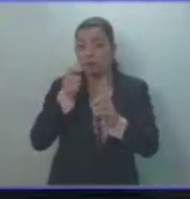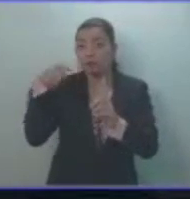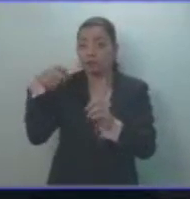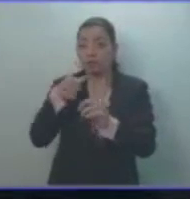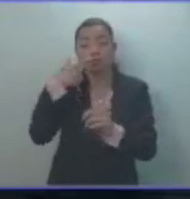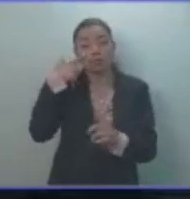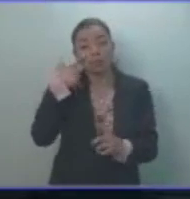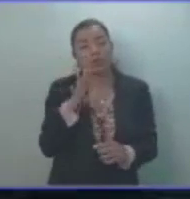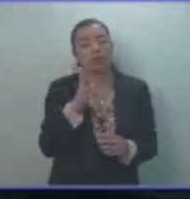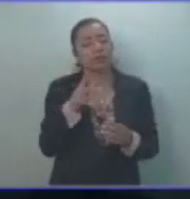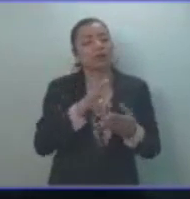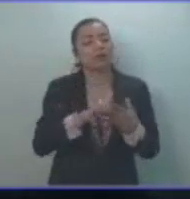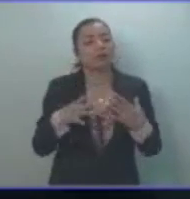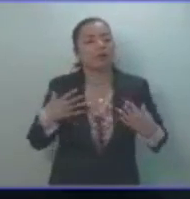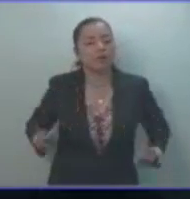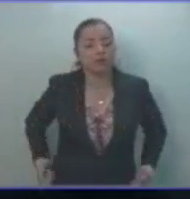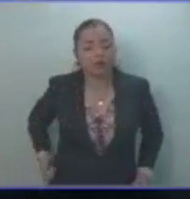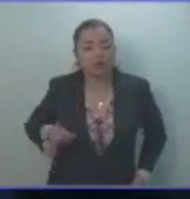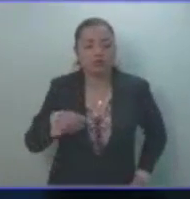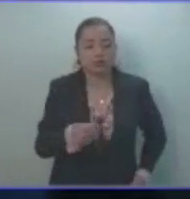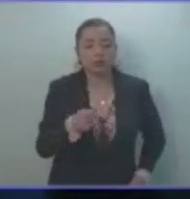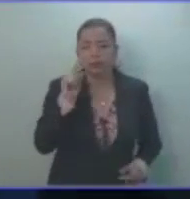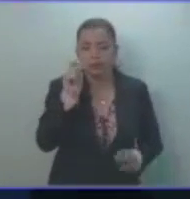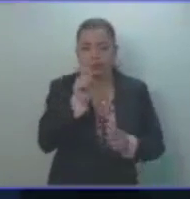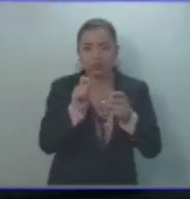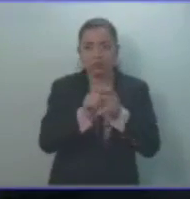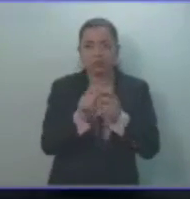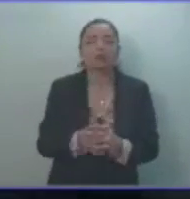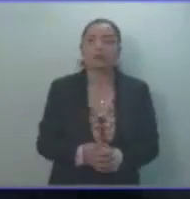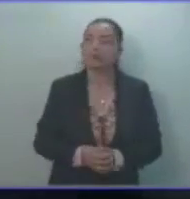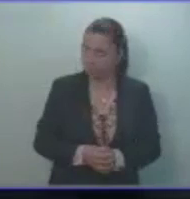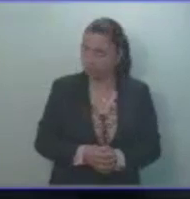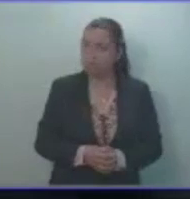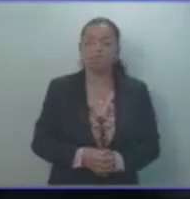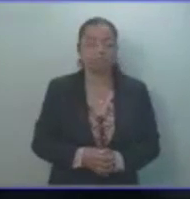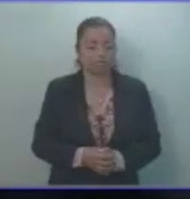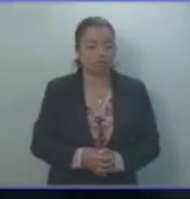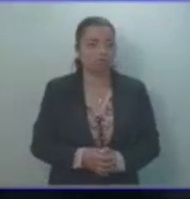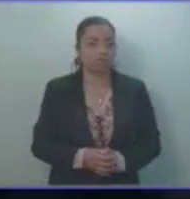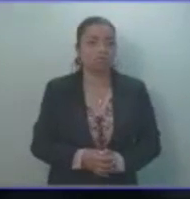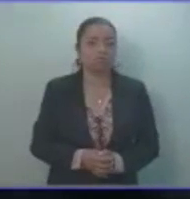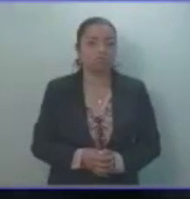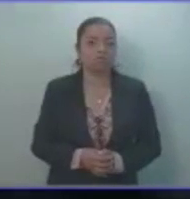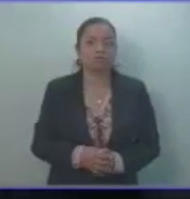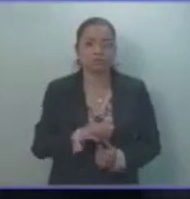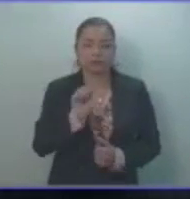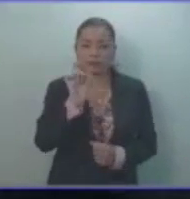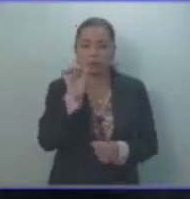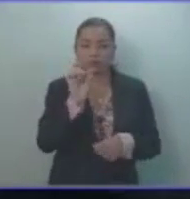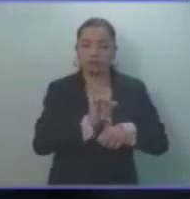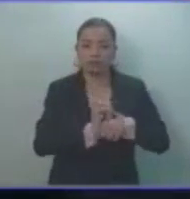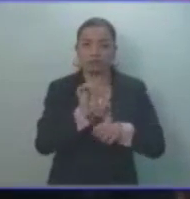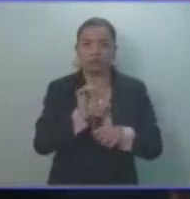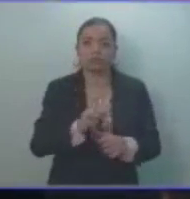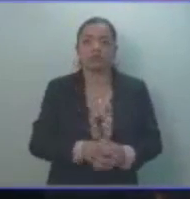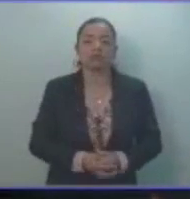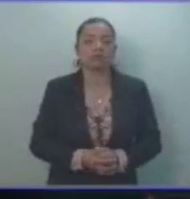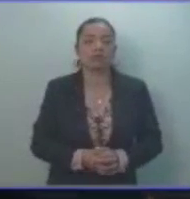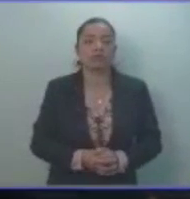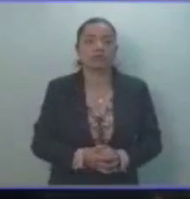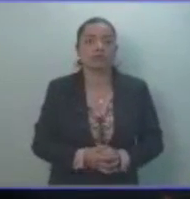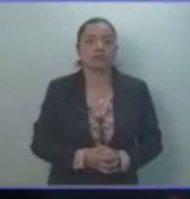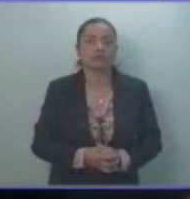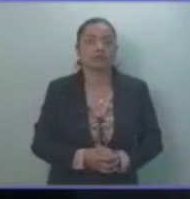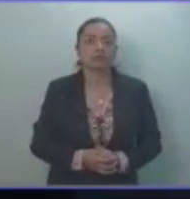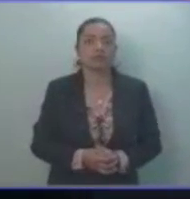y para los subsidios específicamente que necesite. De acuerdo. Okay. Solo permítame un momento.